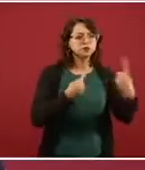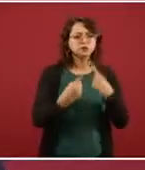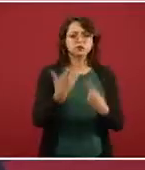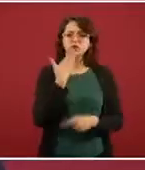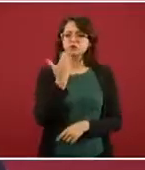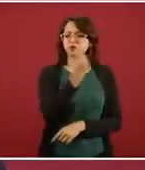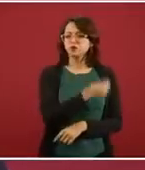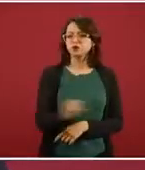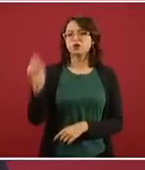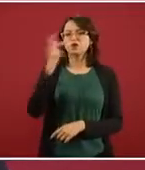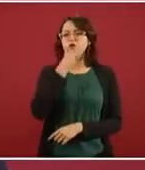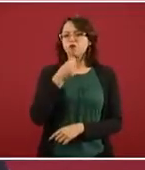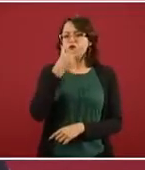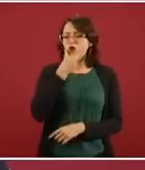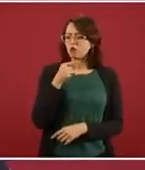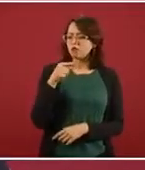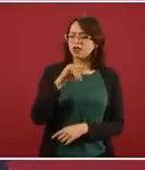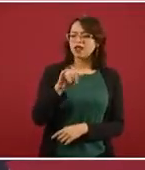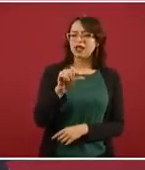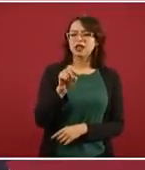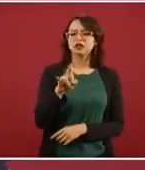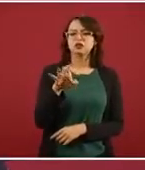Jesús Seade,